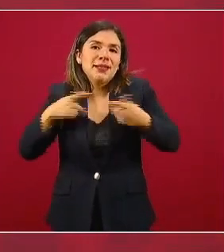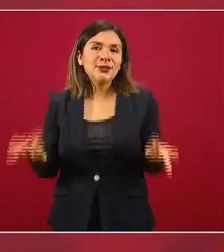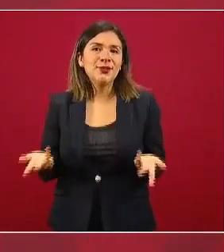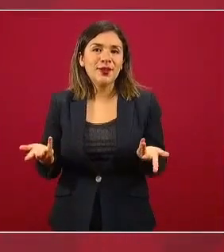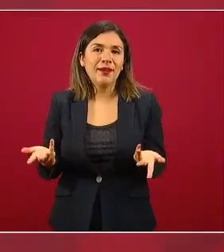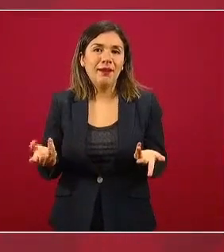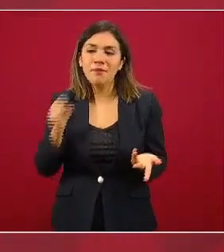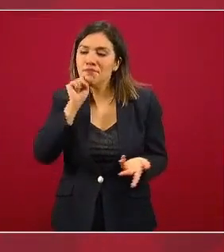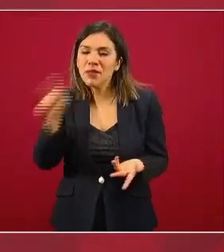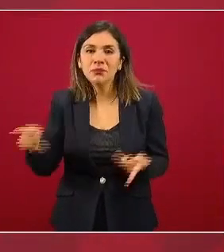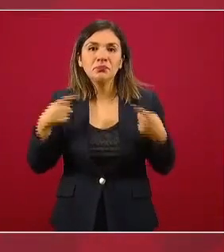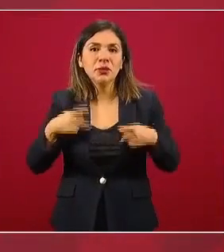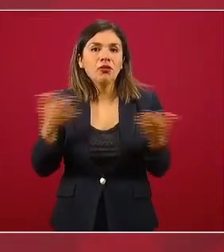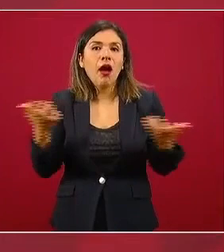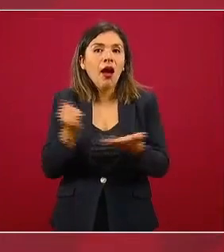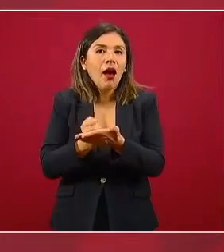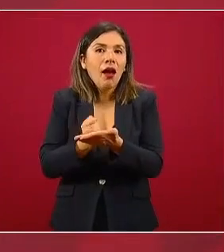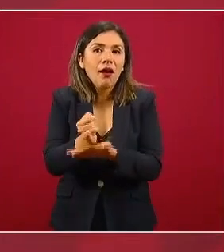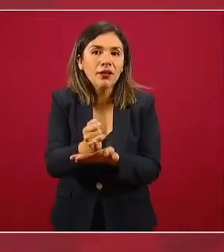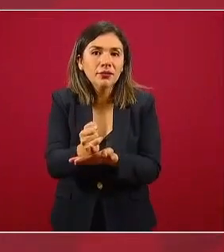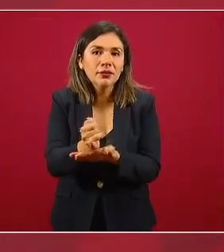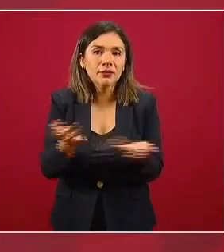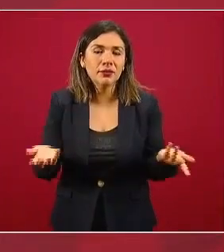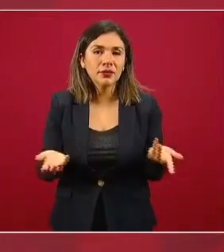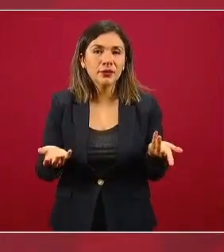Son los ciudadanos los que van a decidir.